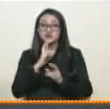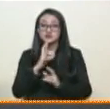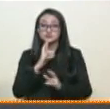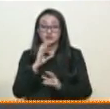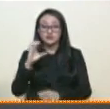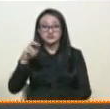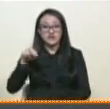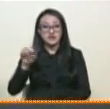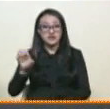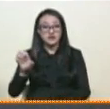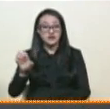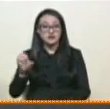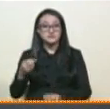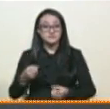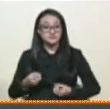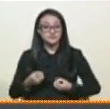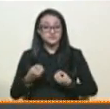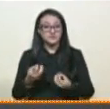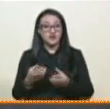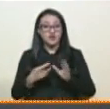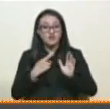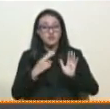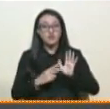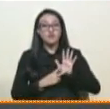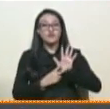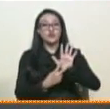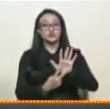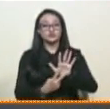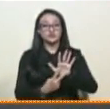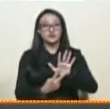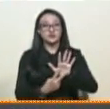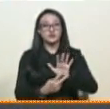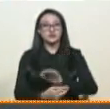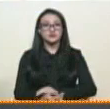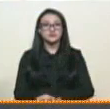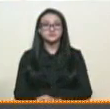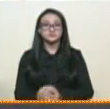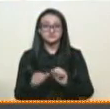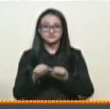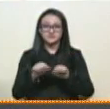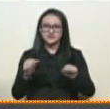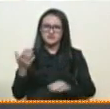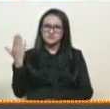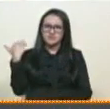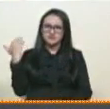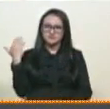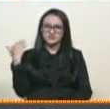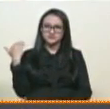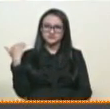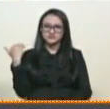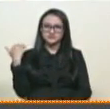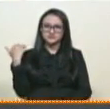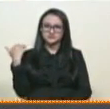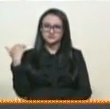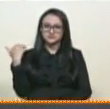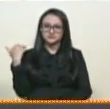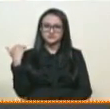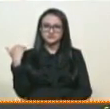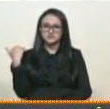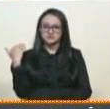electoral corresponde exactamente a la voluntad del electorado. El sistema ha pasado, bueno, por una cantidad de